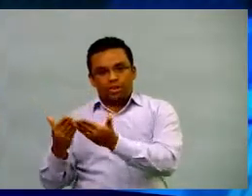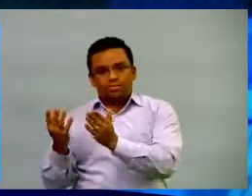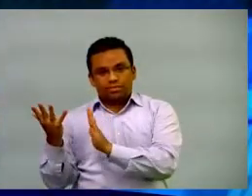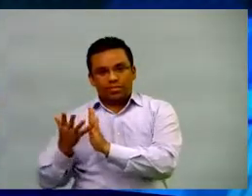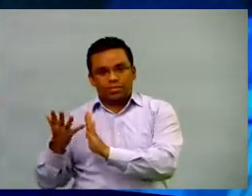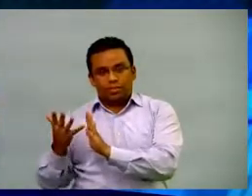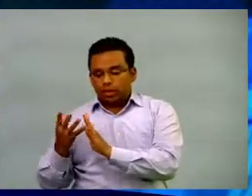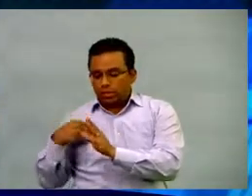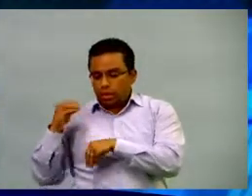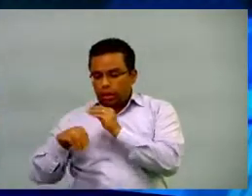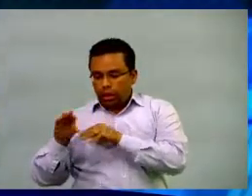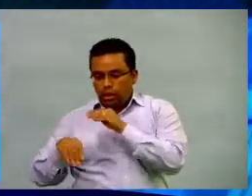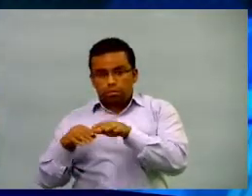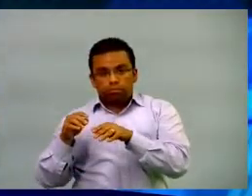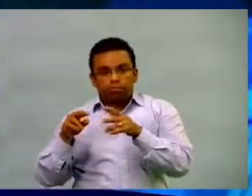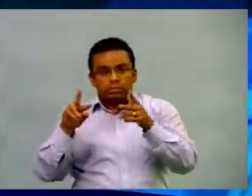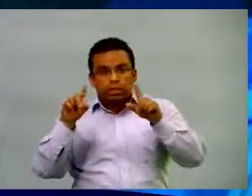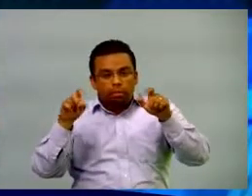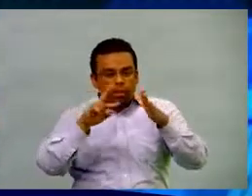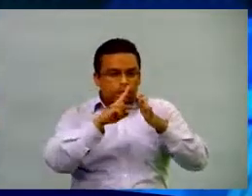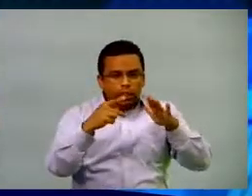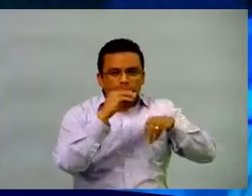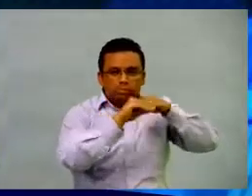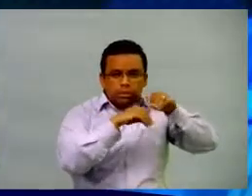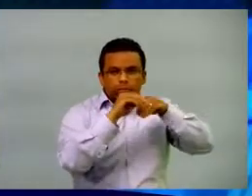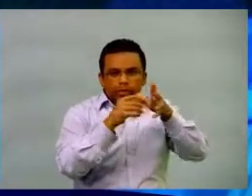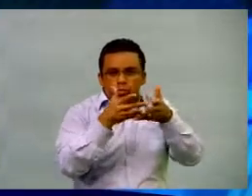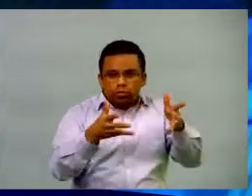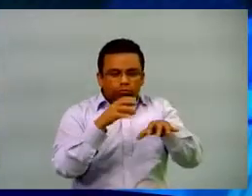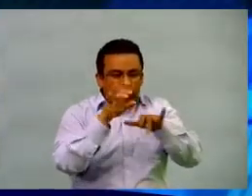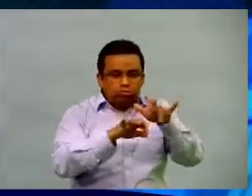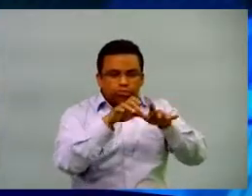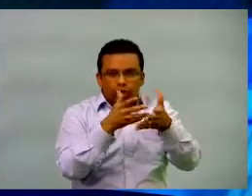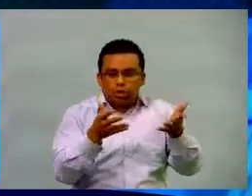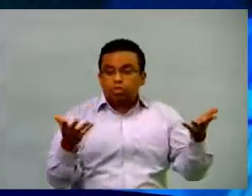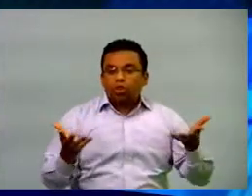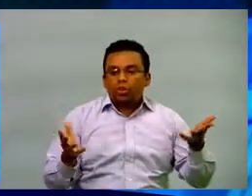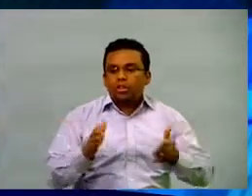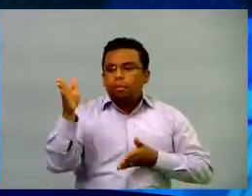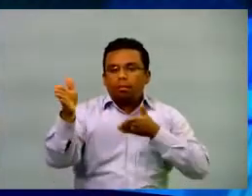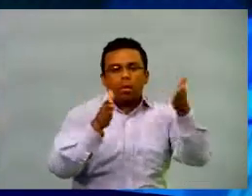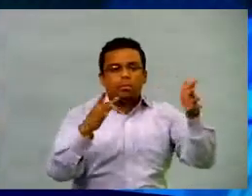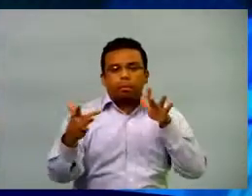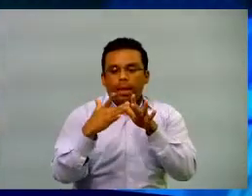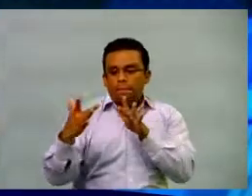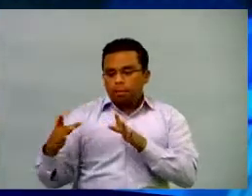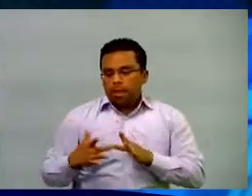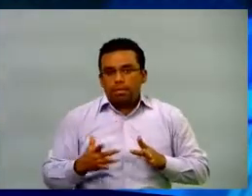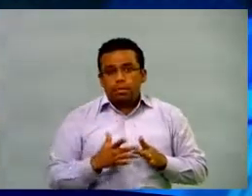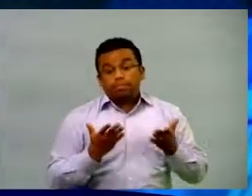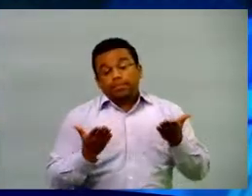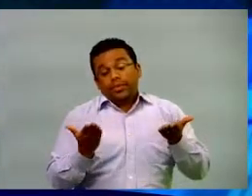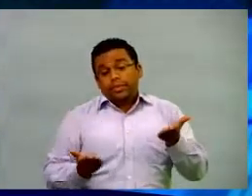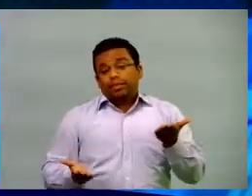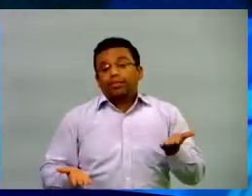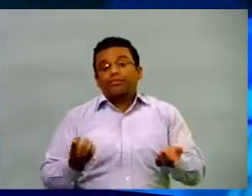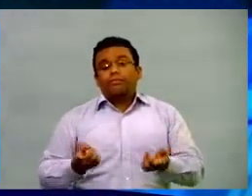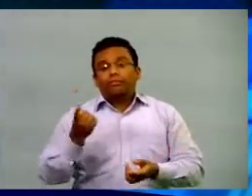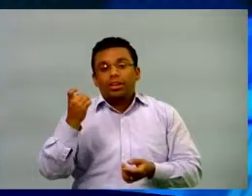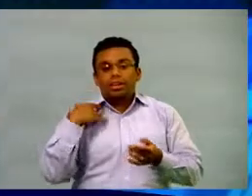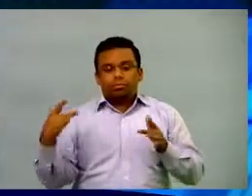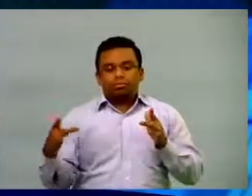viabilidades técnicas, estamos mirando en qué territorios, de acuerdo también a nuestra infraestructura, la